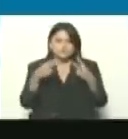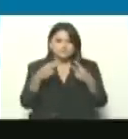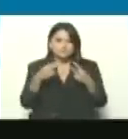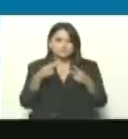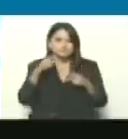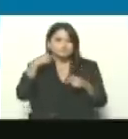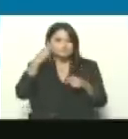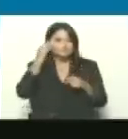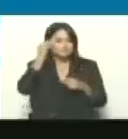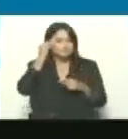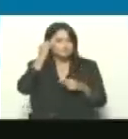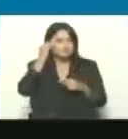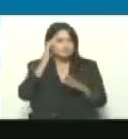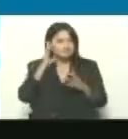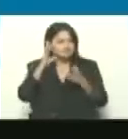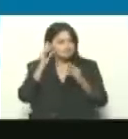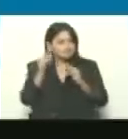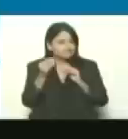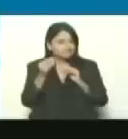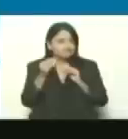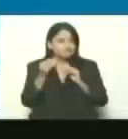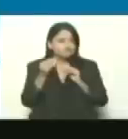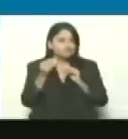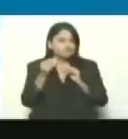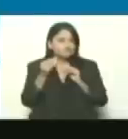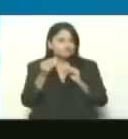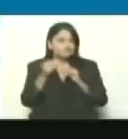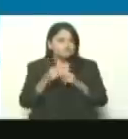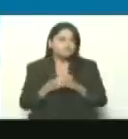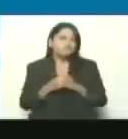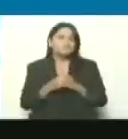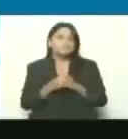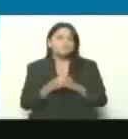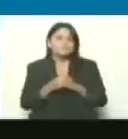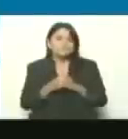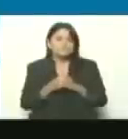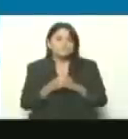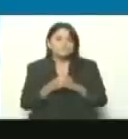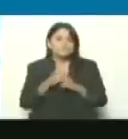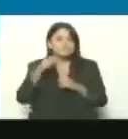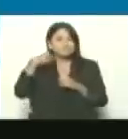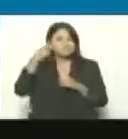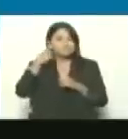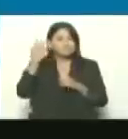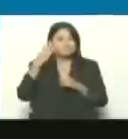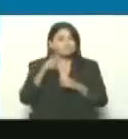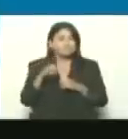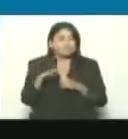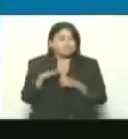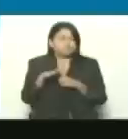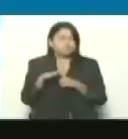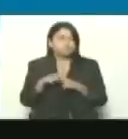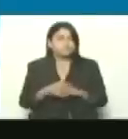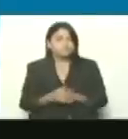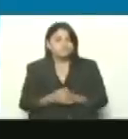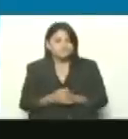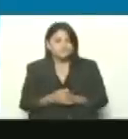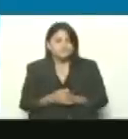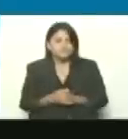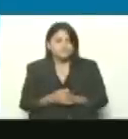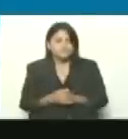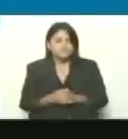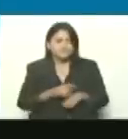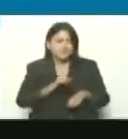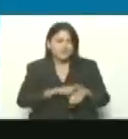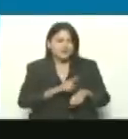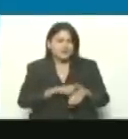prepararse psicológicamente, por favor. Las imágenes son fuertes. Son fuertes. Bueno, hasta ahora se puede,